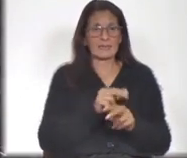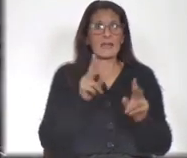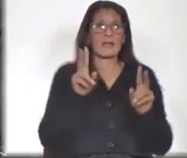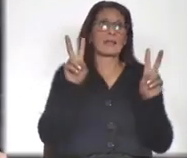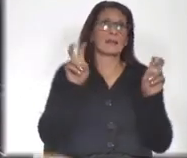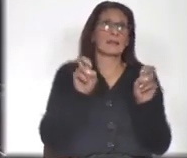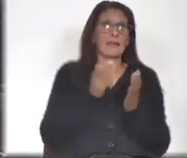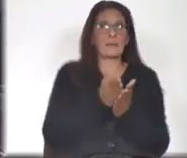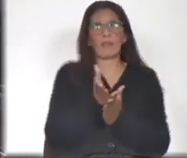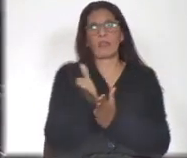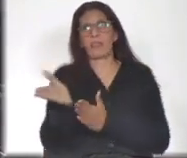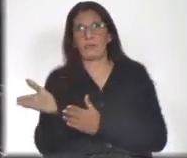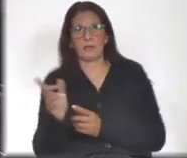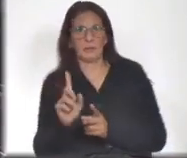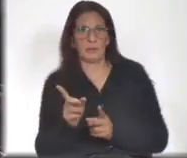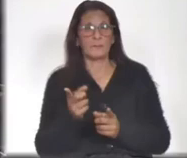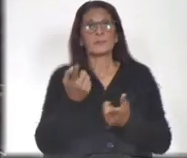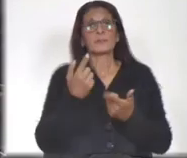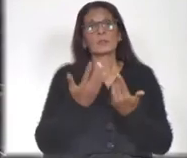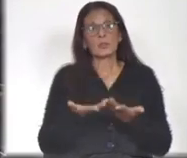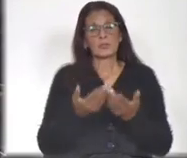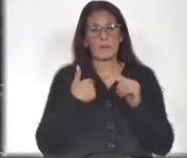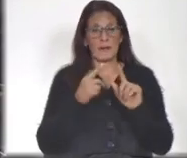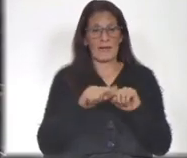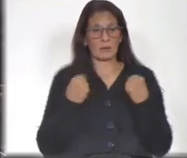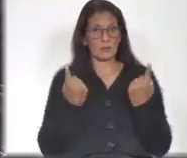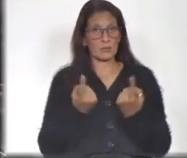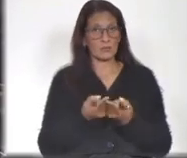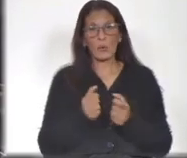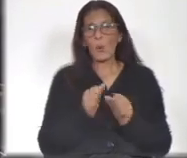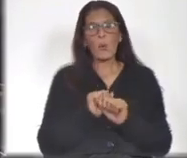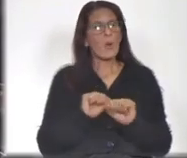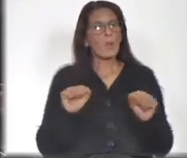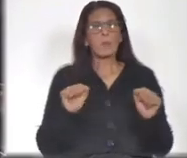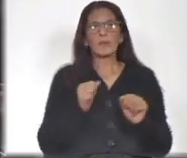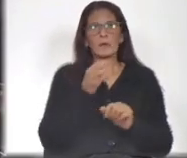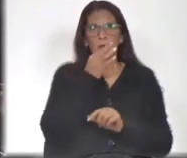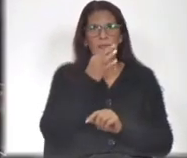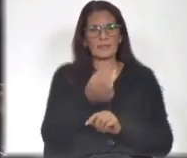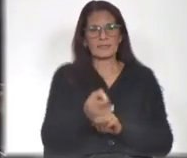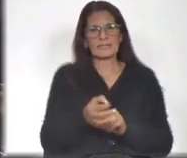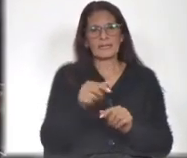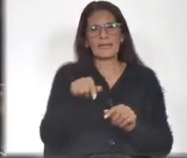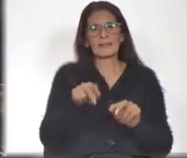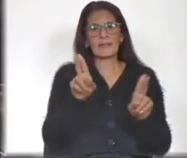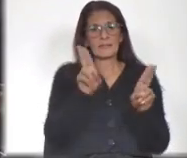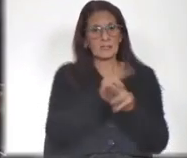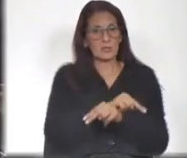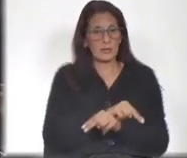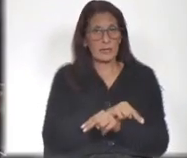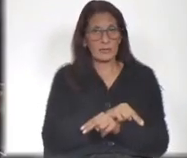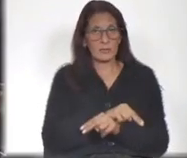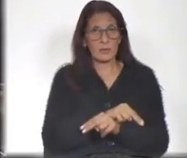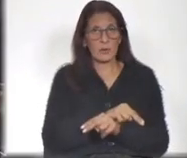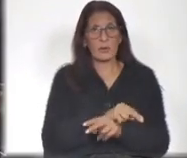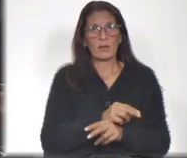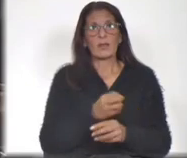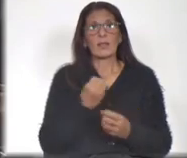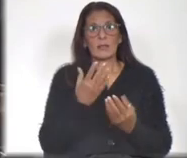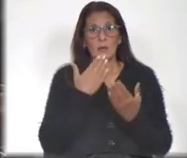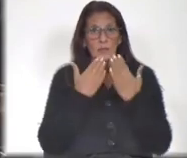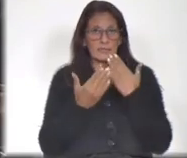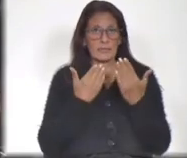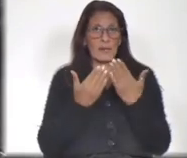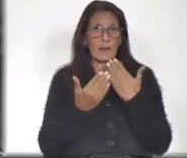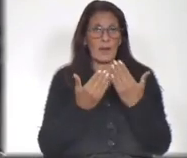tema. Por lo tanto, para nosotros, reiteramos, no puedo desligar esta exoneración de que estamos